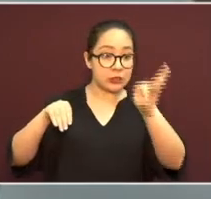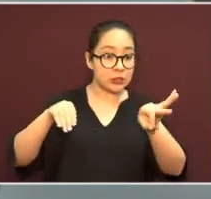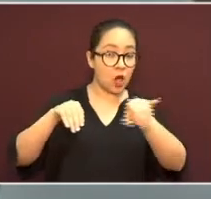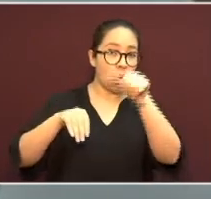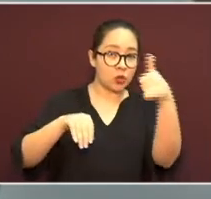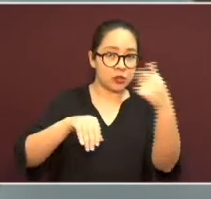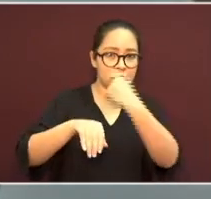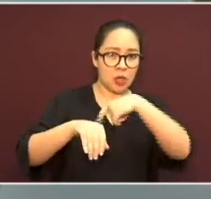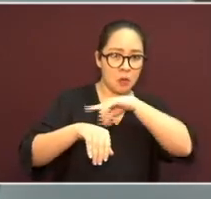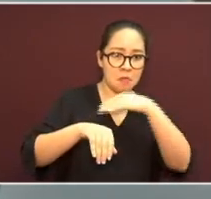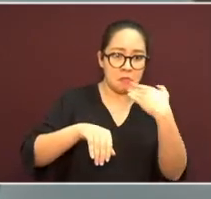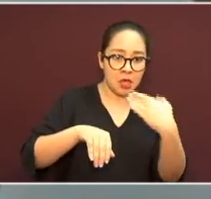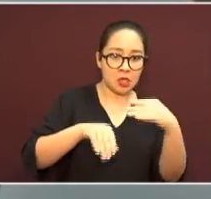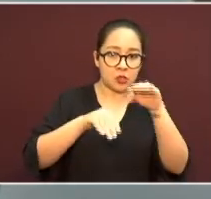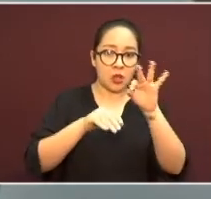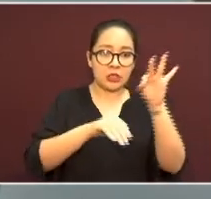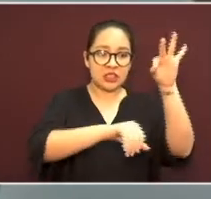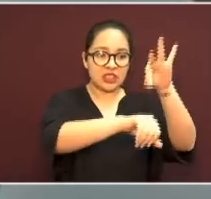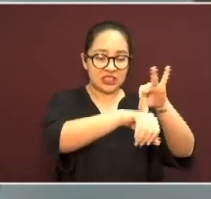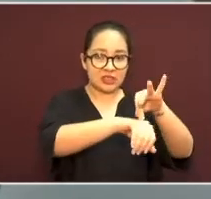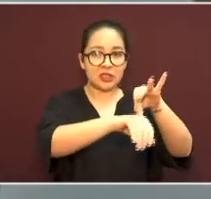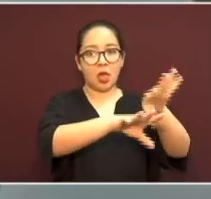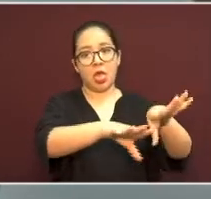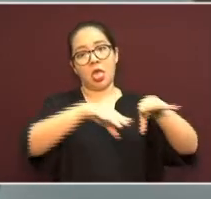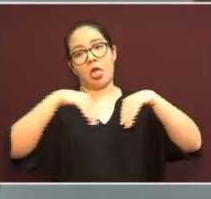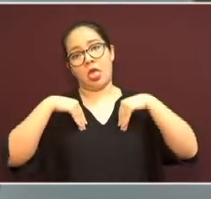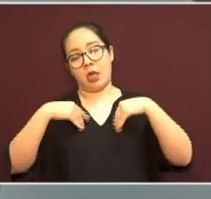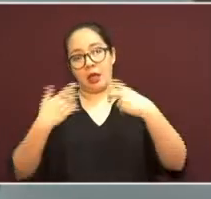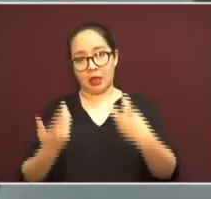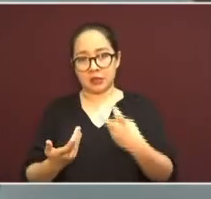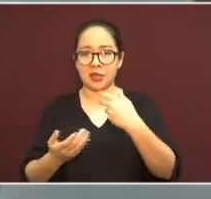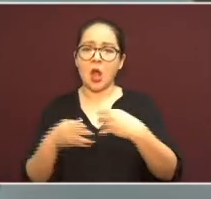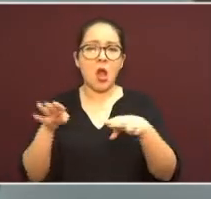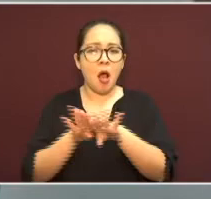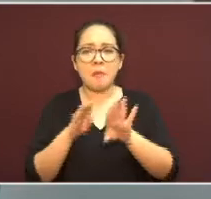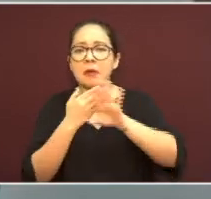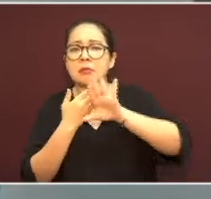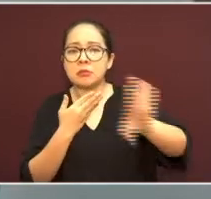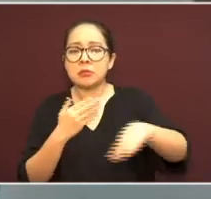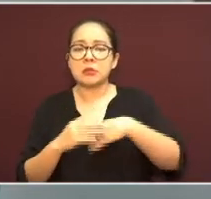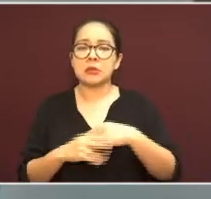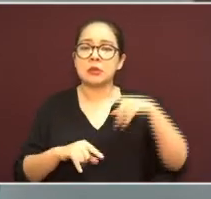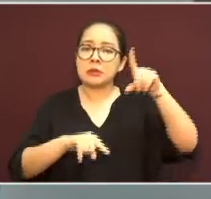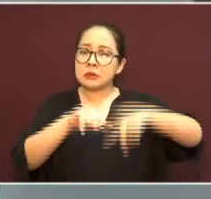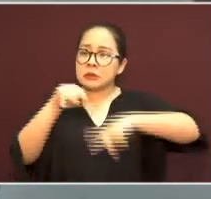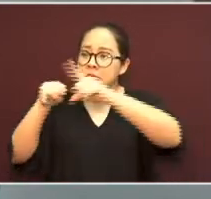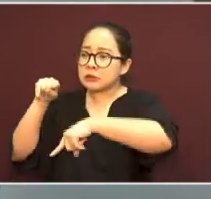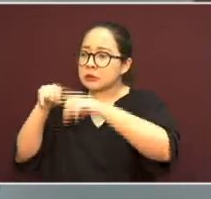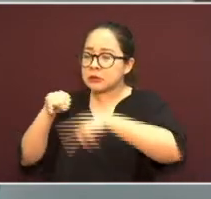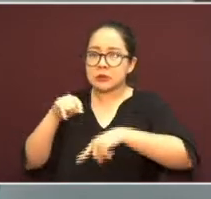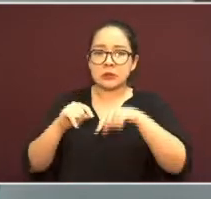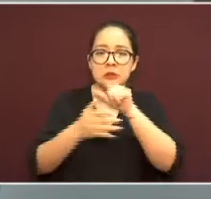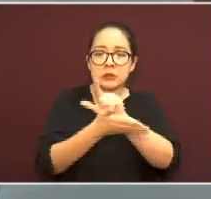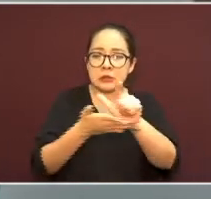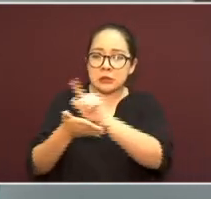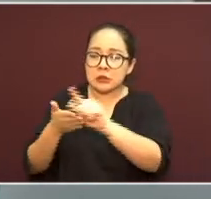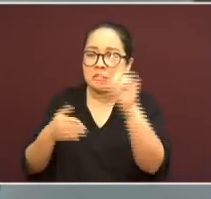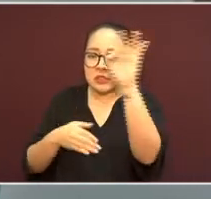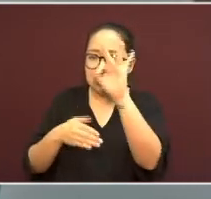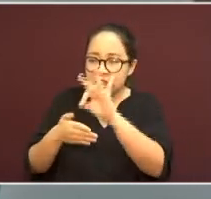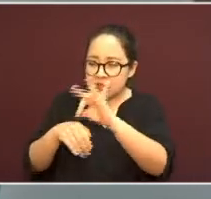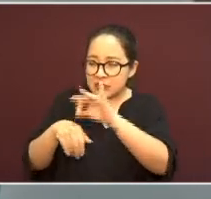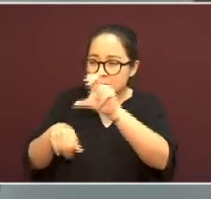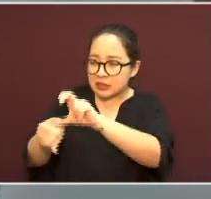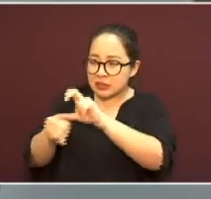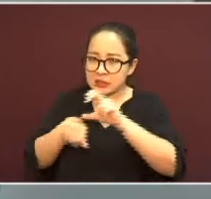cómo podemos acabar con esta enfermedad eliminando al mosquito transmisor existe la falsa creencia de